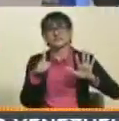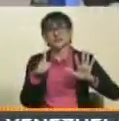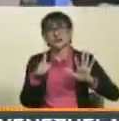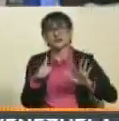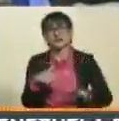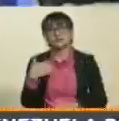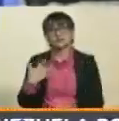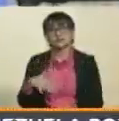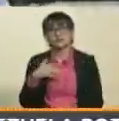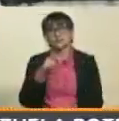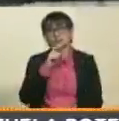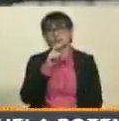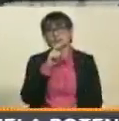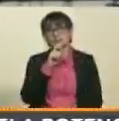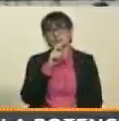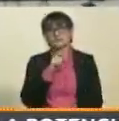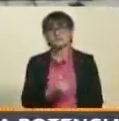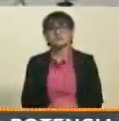pues.